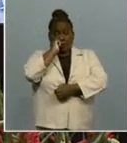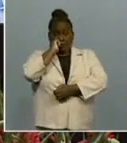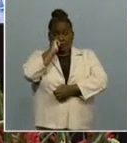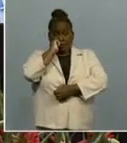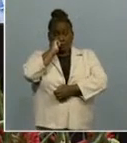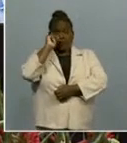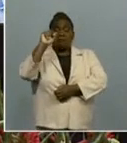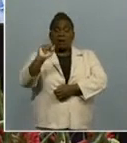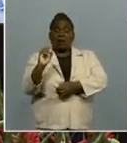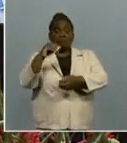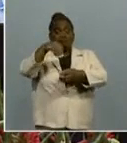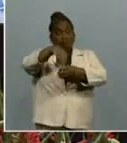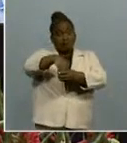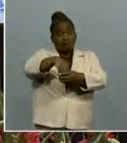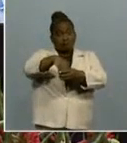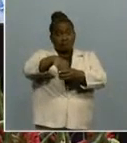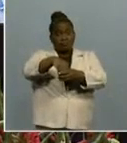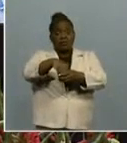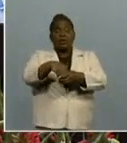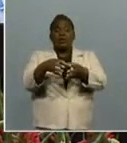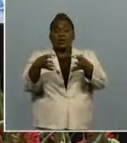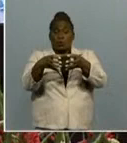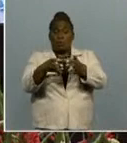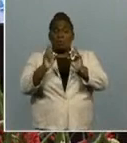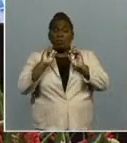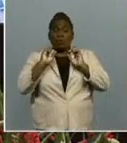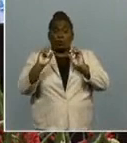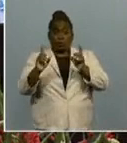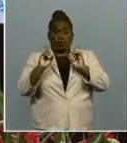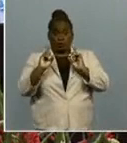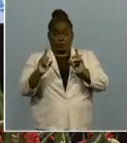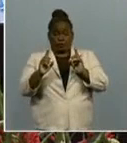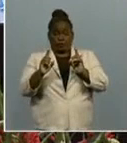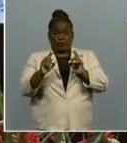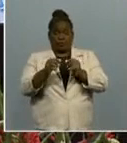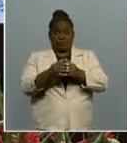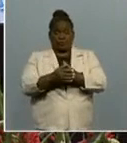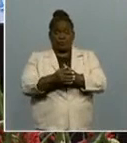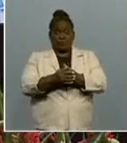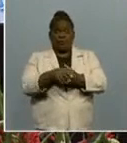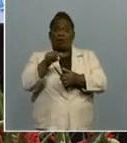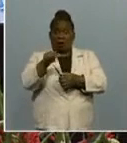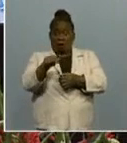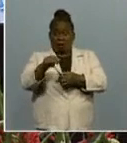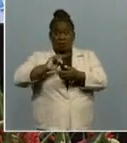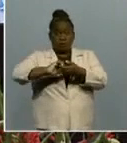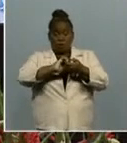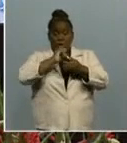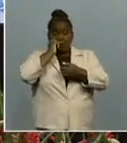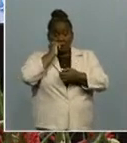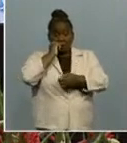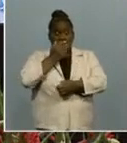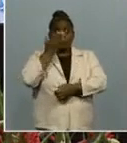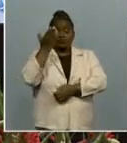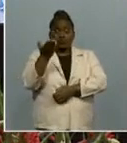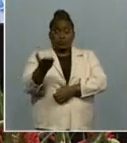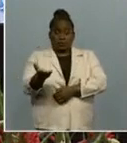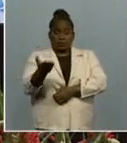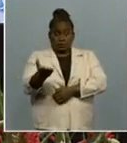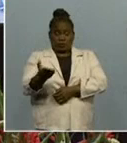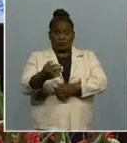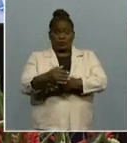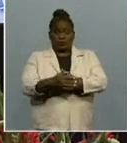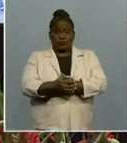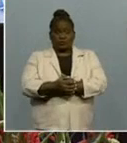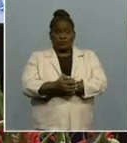para integrar el burro político a los cuales les solicito que en la